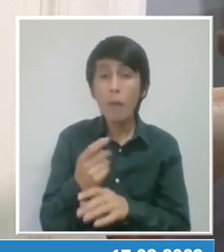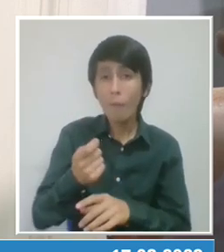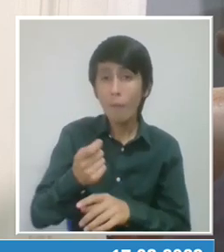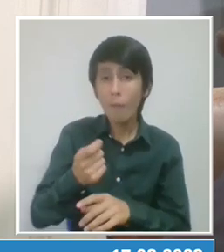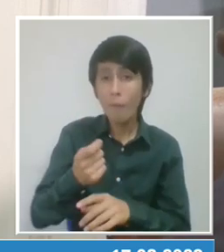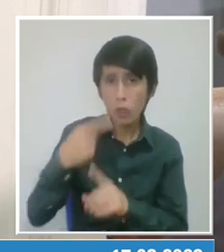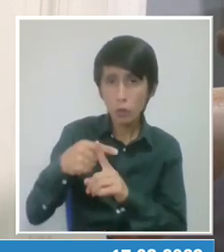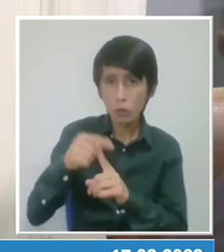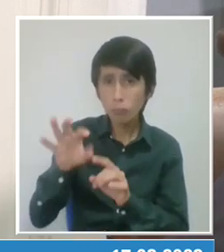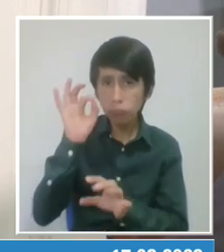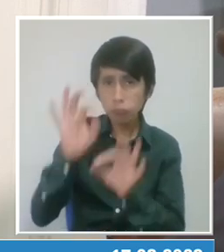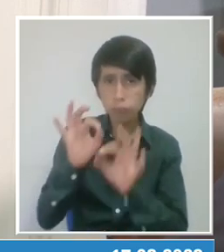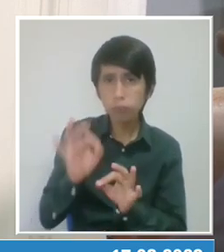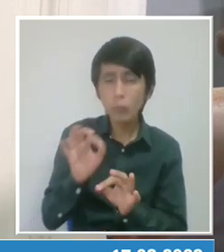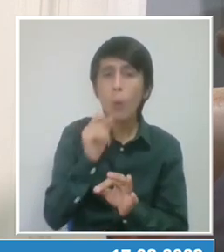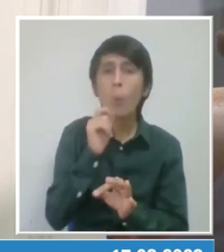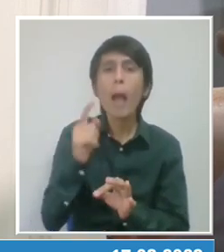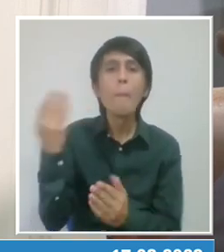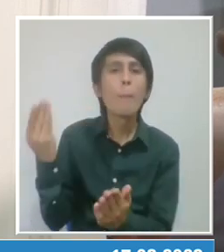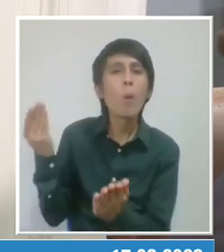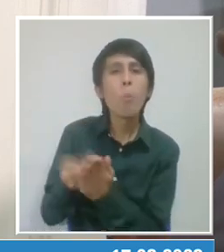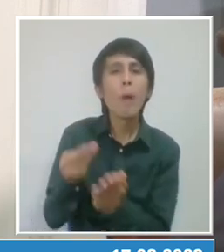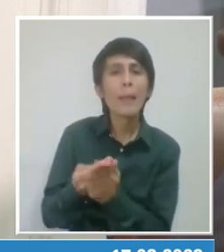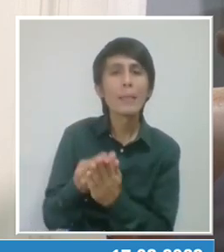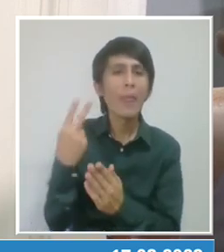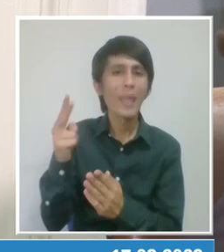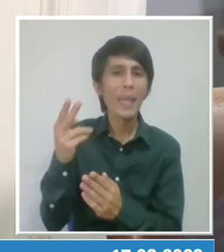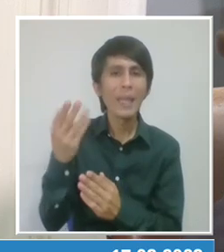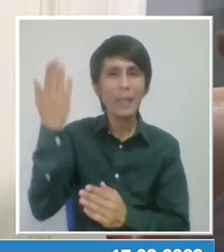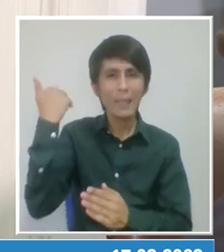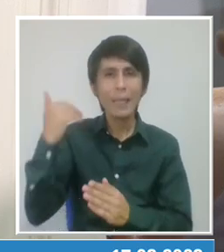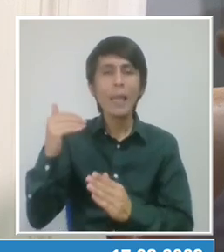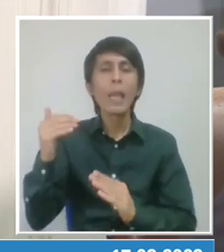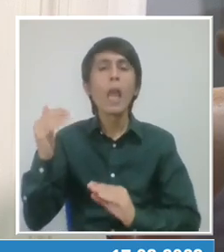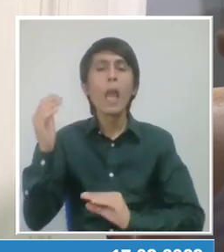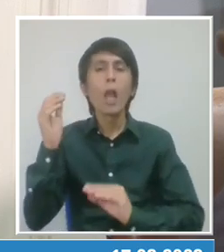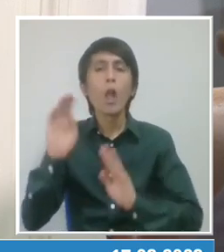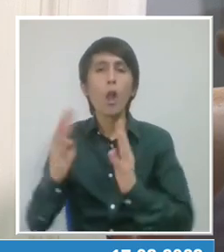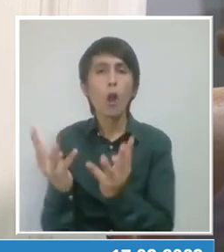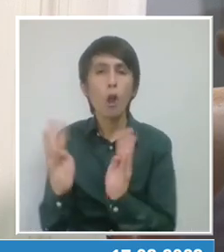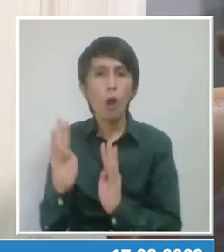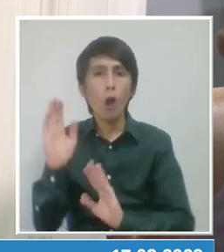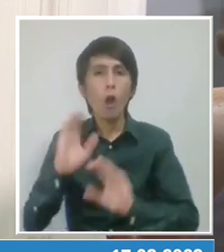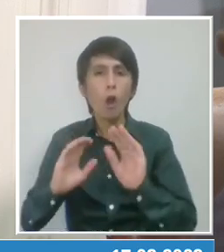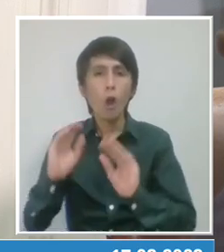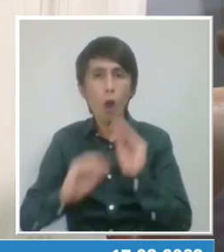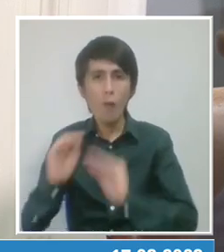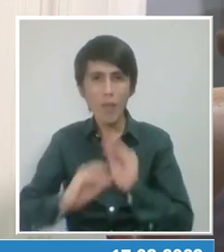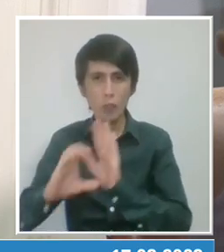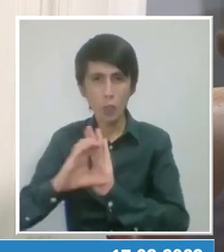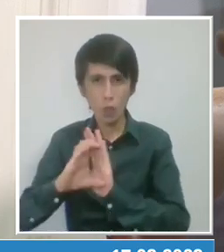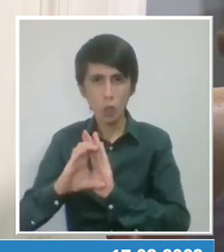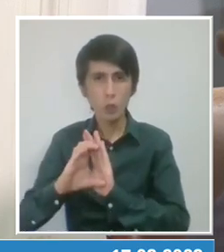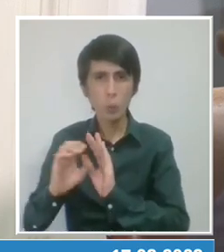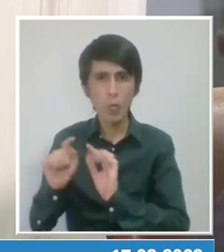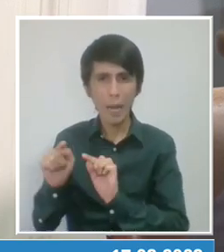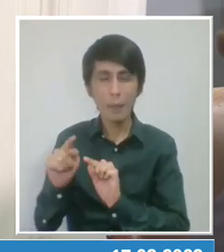propuesta constitucional de la Convención sin incurrir en el error que fue el que hizo fracasar